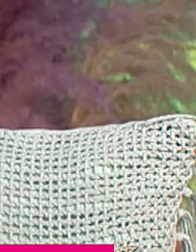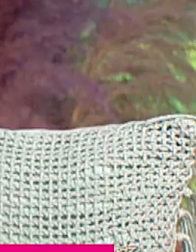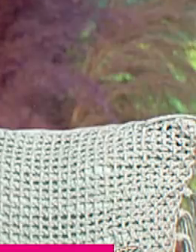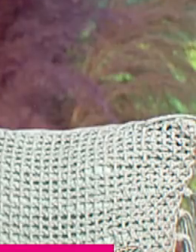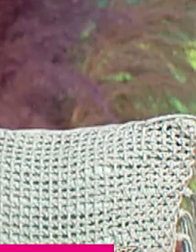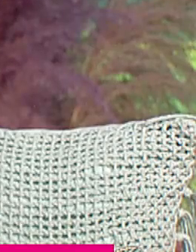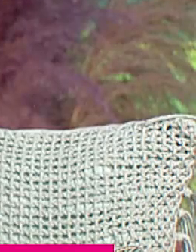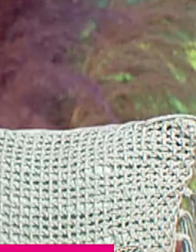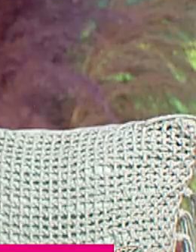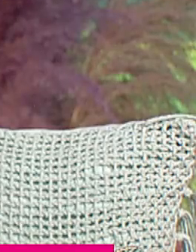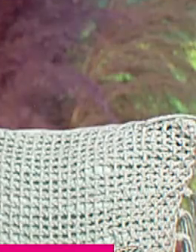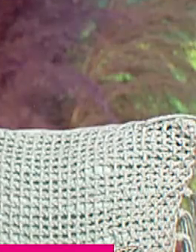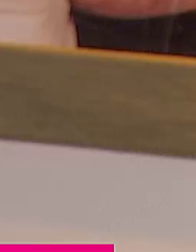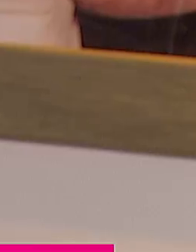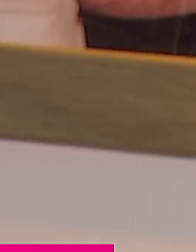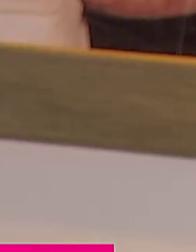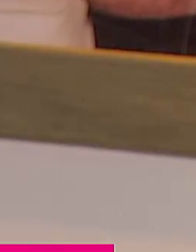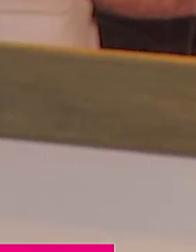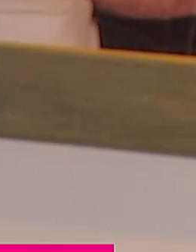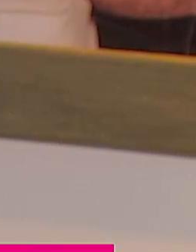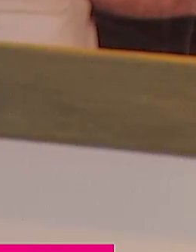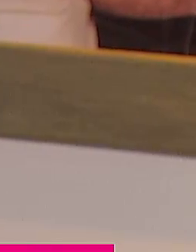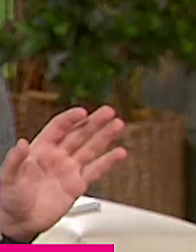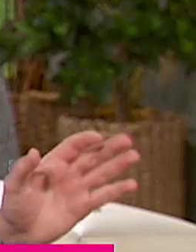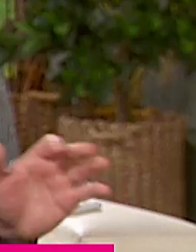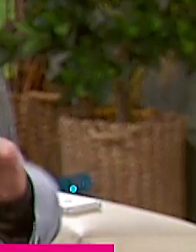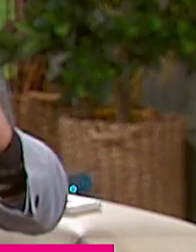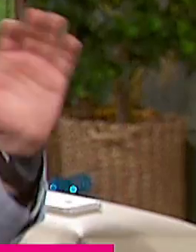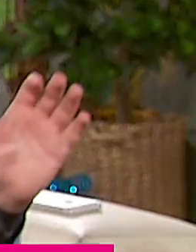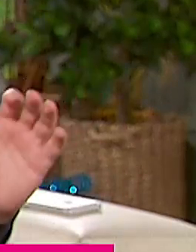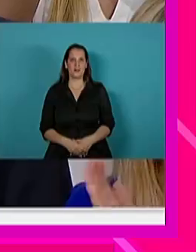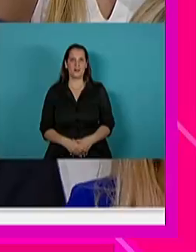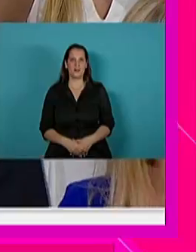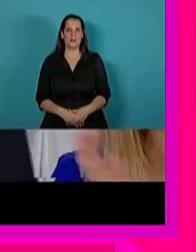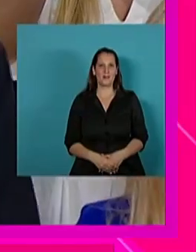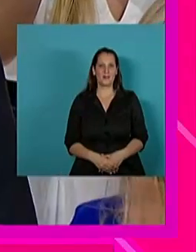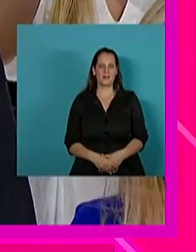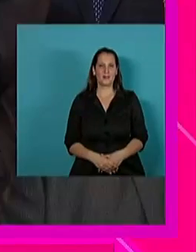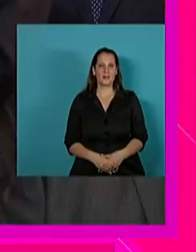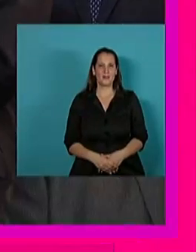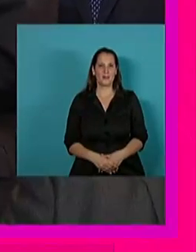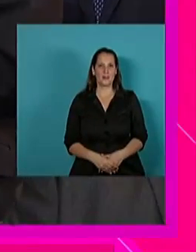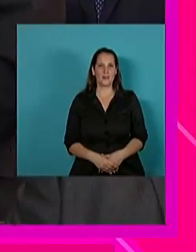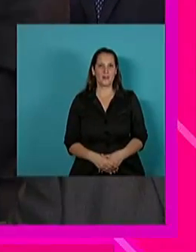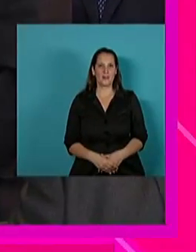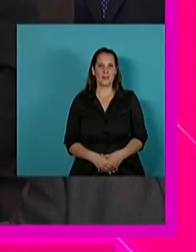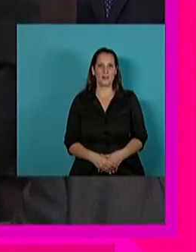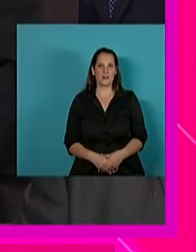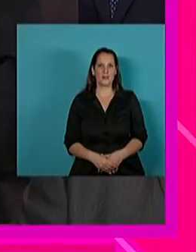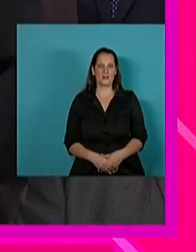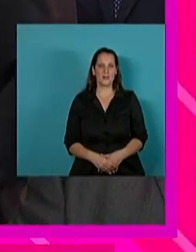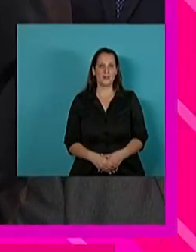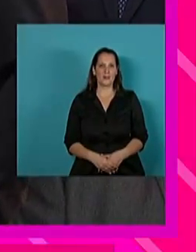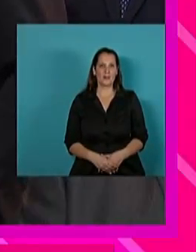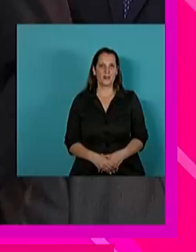puede faltar este año más que nunca. Ay, sí. No, hoy estaba toda, Cristina. Hoy estaba toda. Está el poncho flameada.